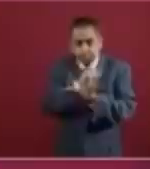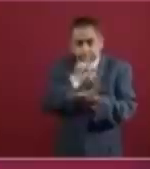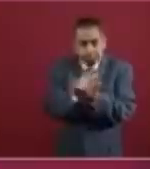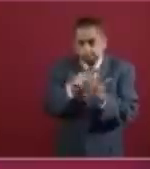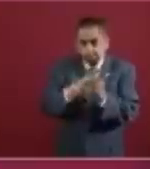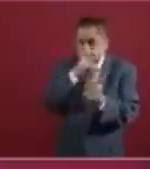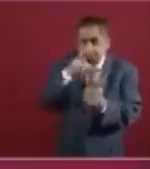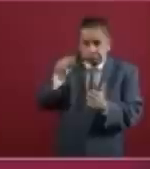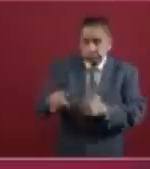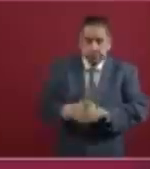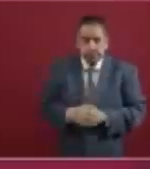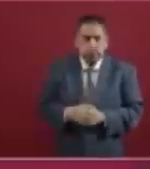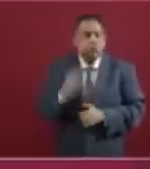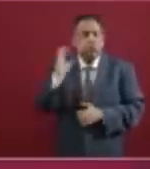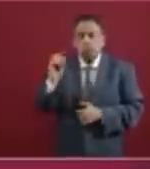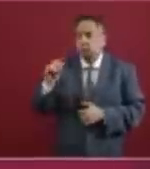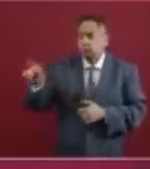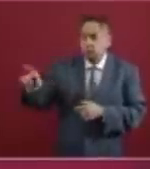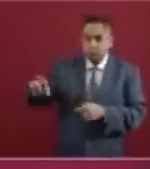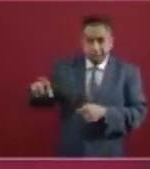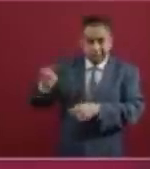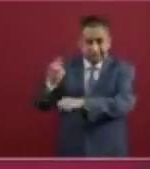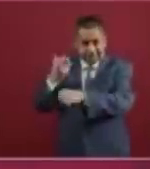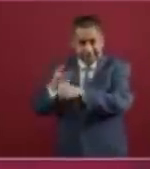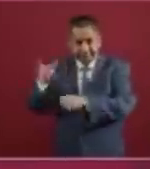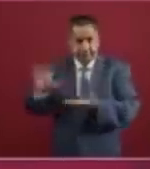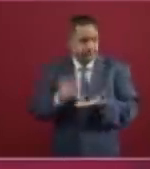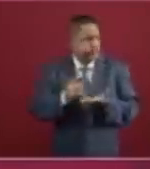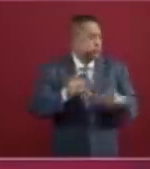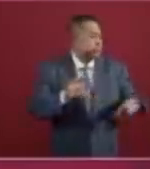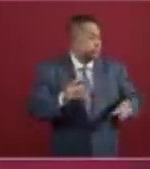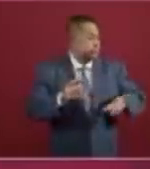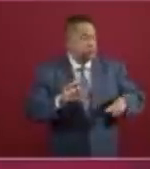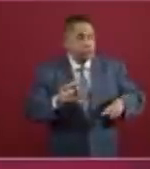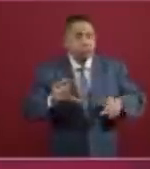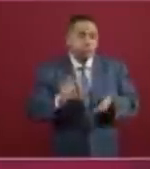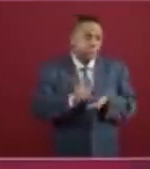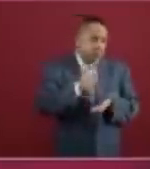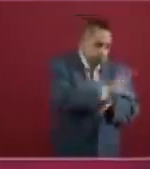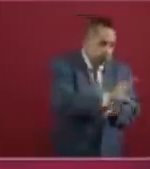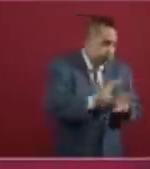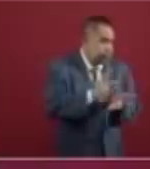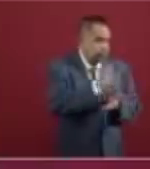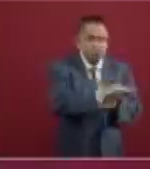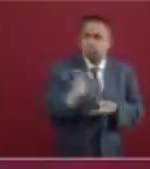fondos a los gobiernos estatales o municipales.